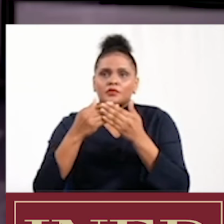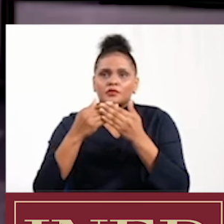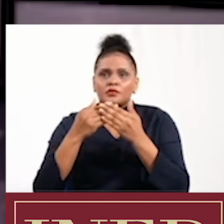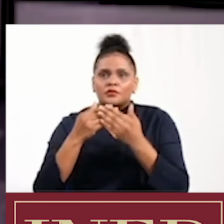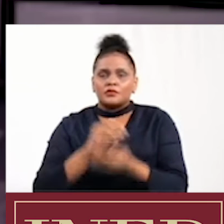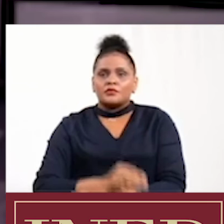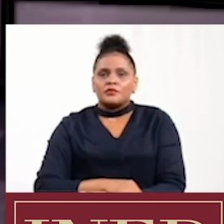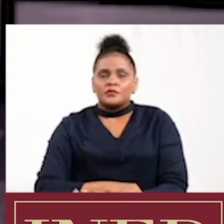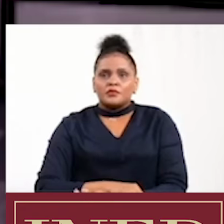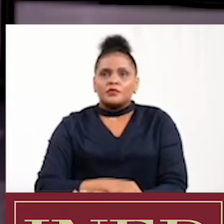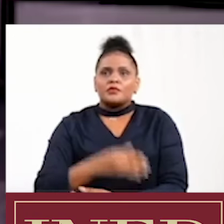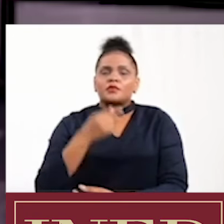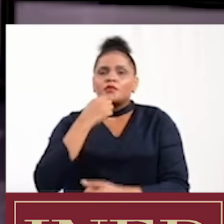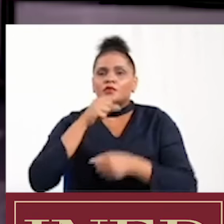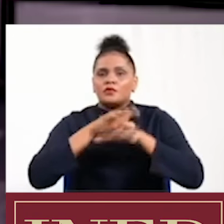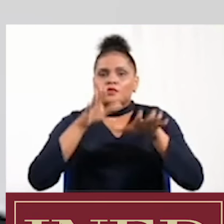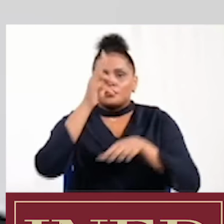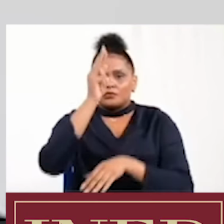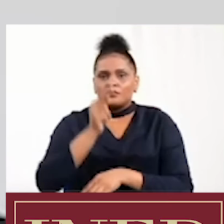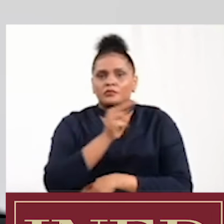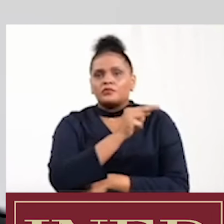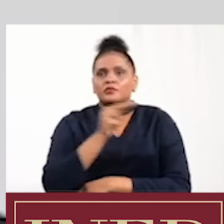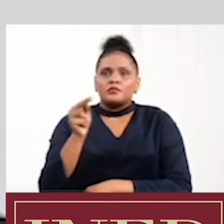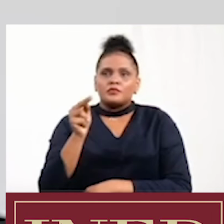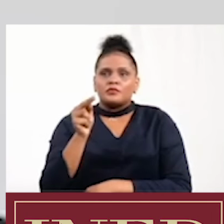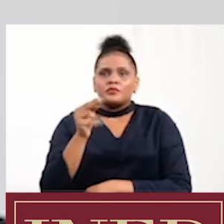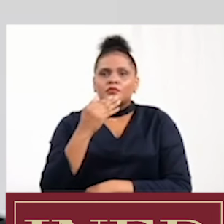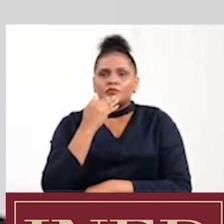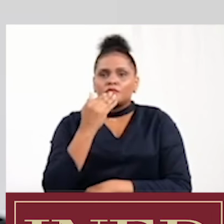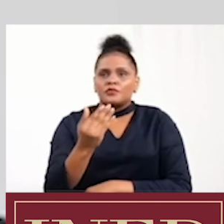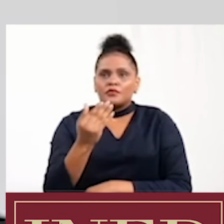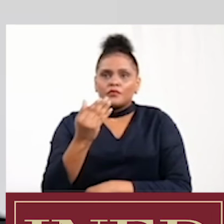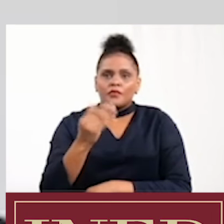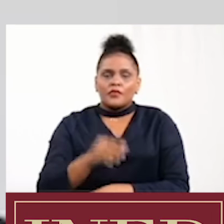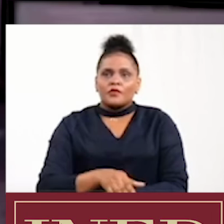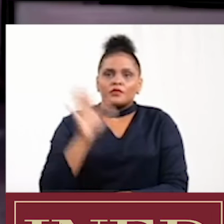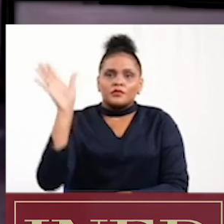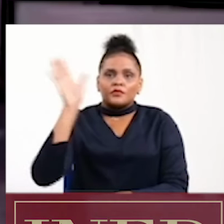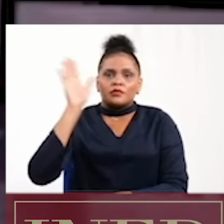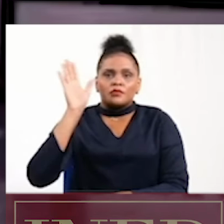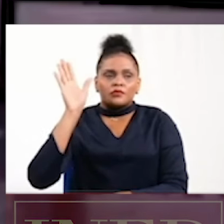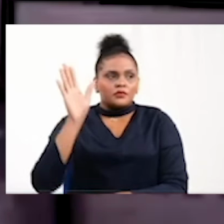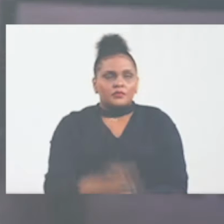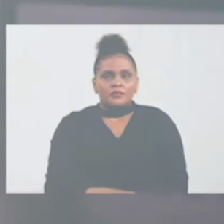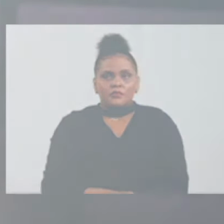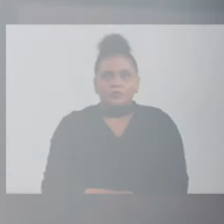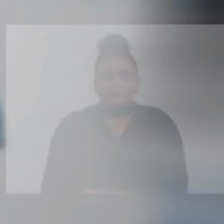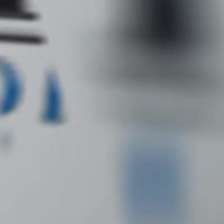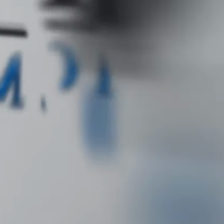participantes que dios los bendiga hay muchas gracias muchas gracias